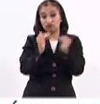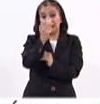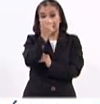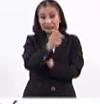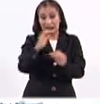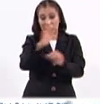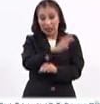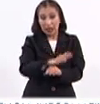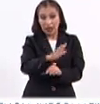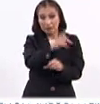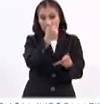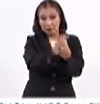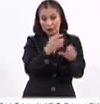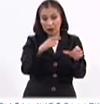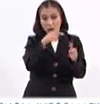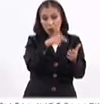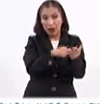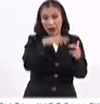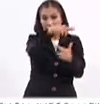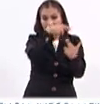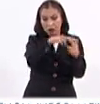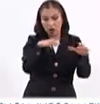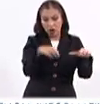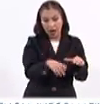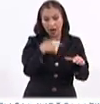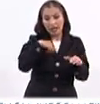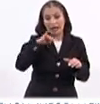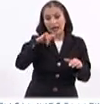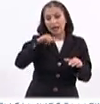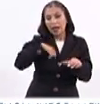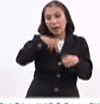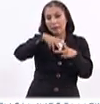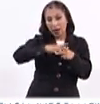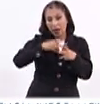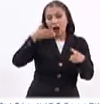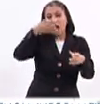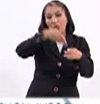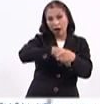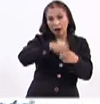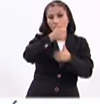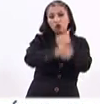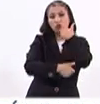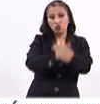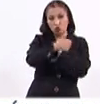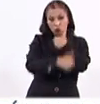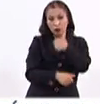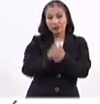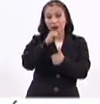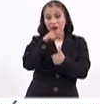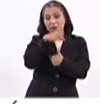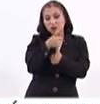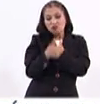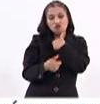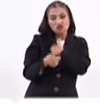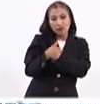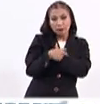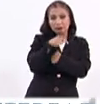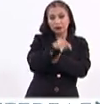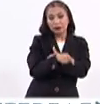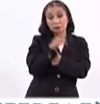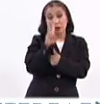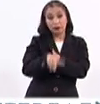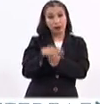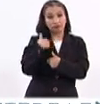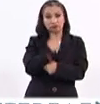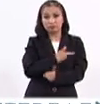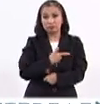esta sección, lo que fue la parte local, regional, entró la ingeniería mecánica también, ya está entrando a este tipo de concursos y